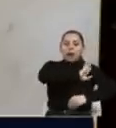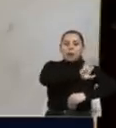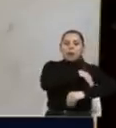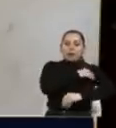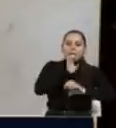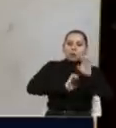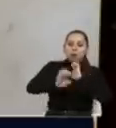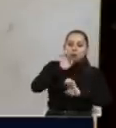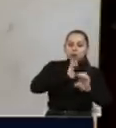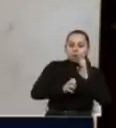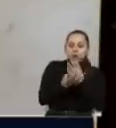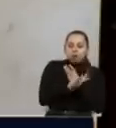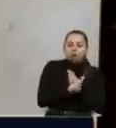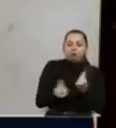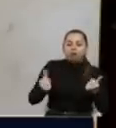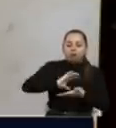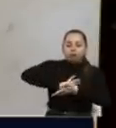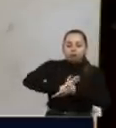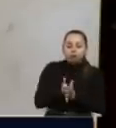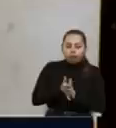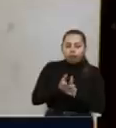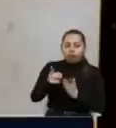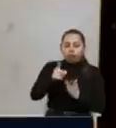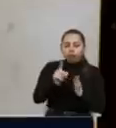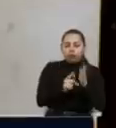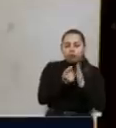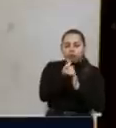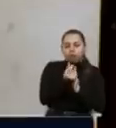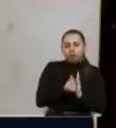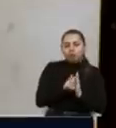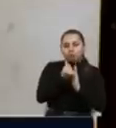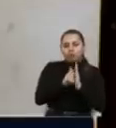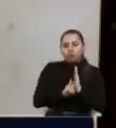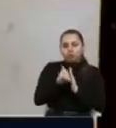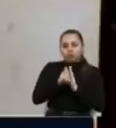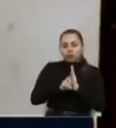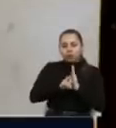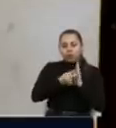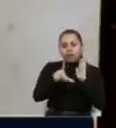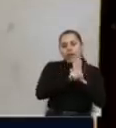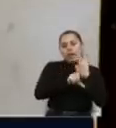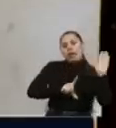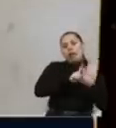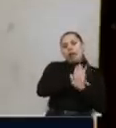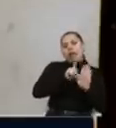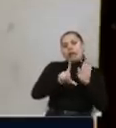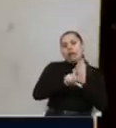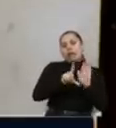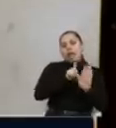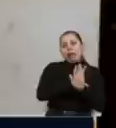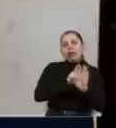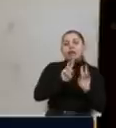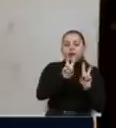Defensa para erradicación de cultivos de uso ilícito,